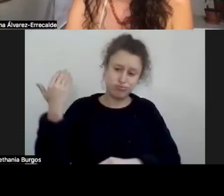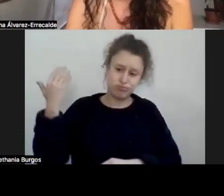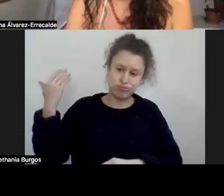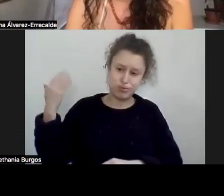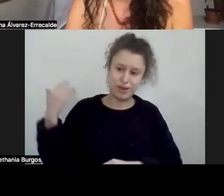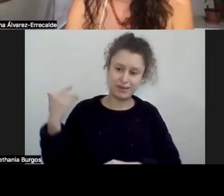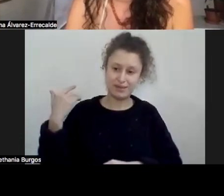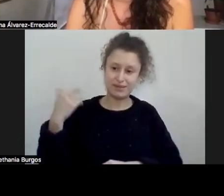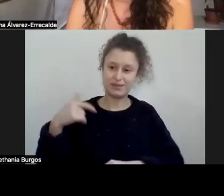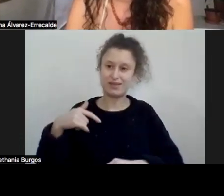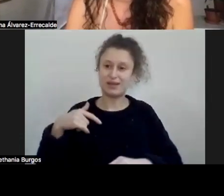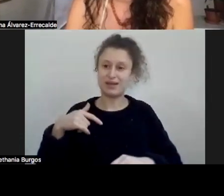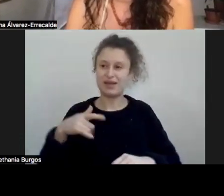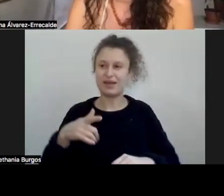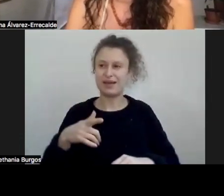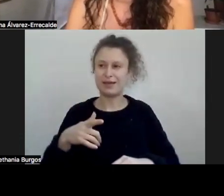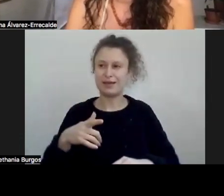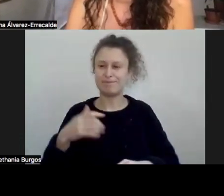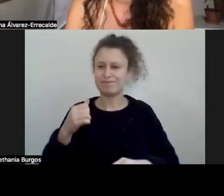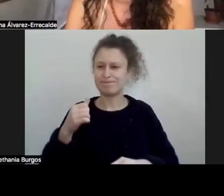vida, de,